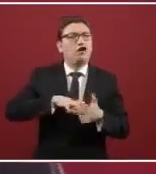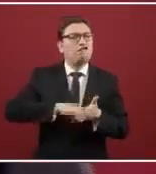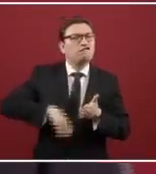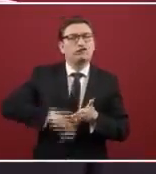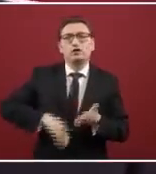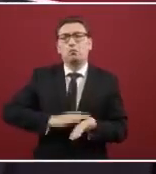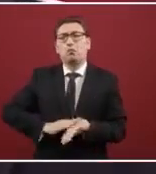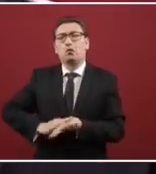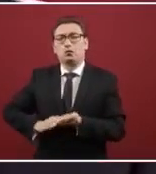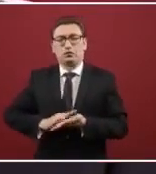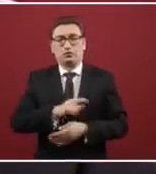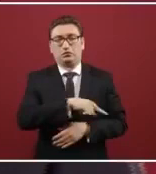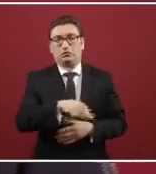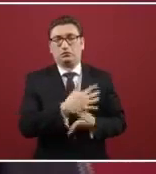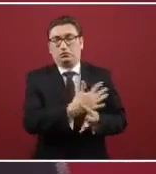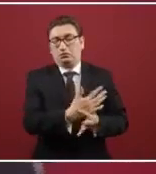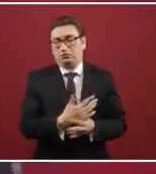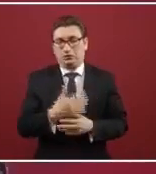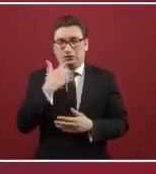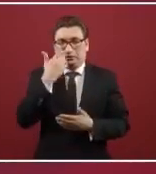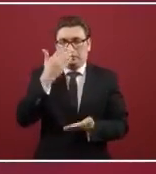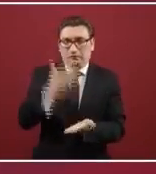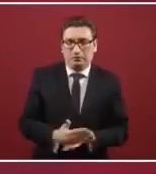Se declaró el fin de la historia.